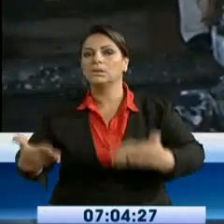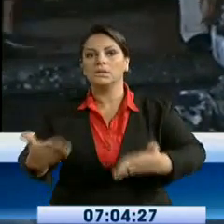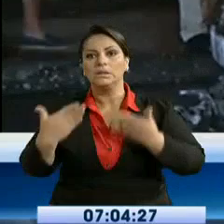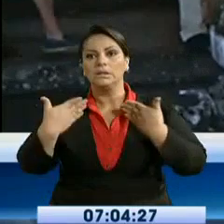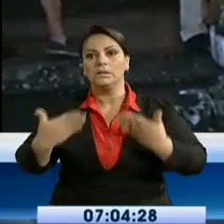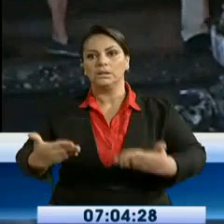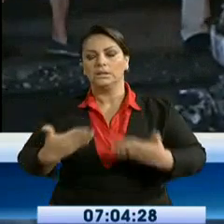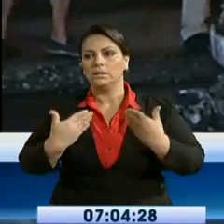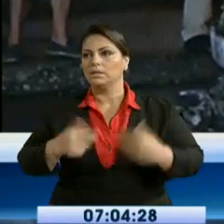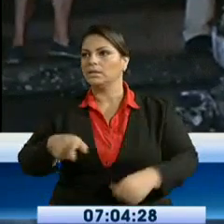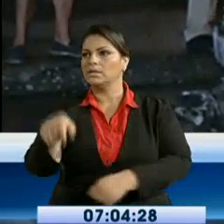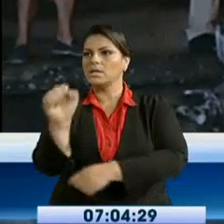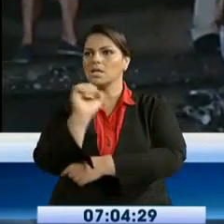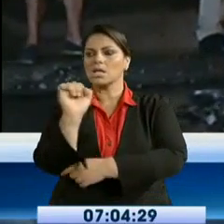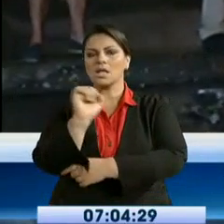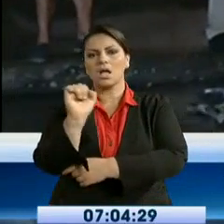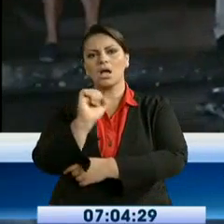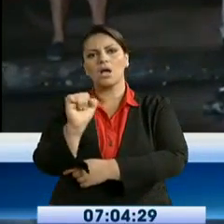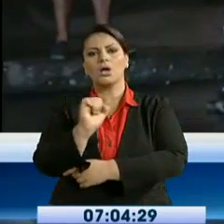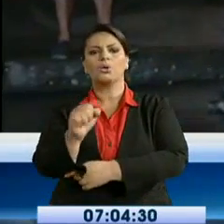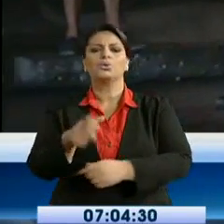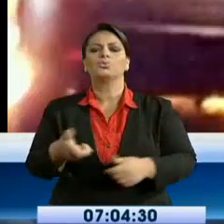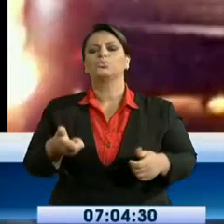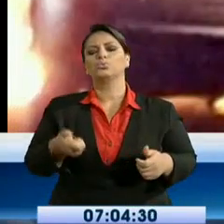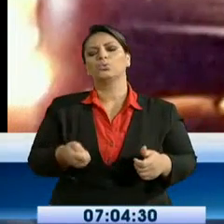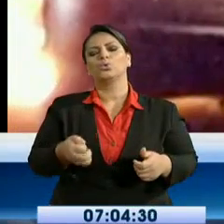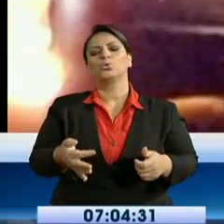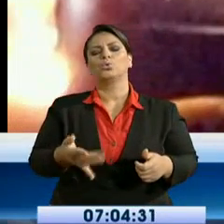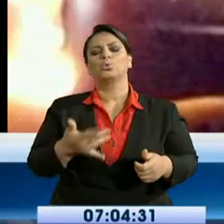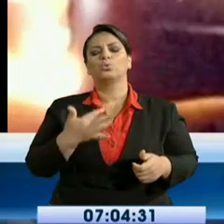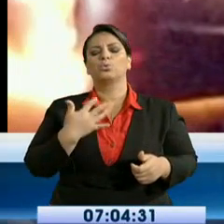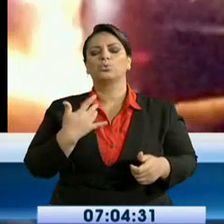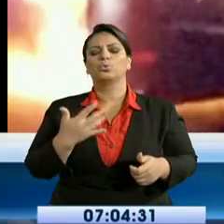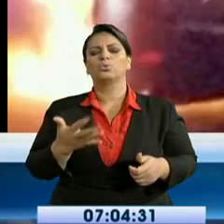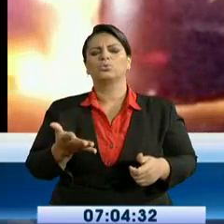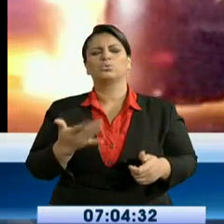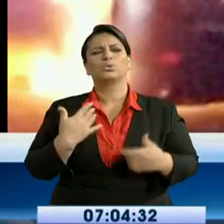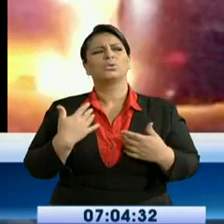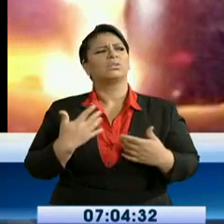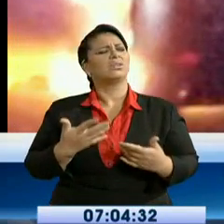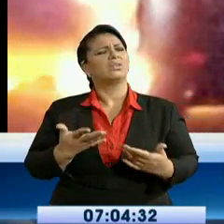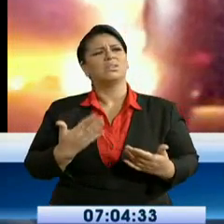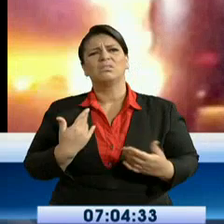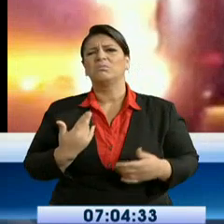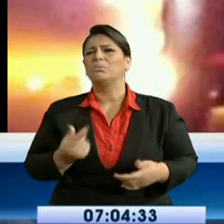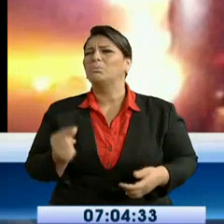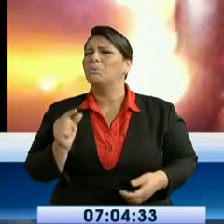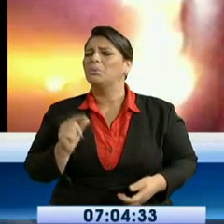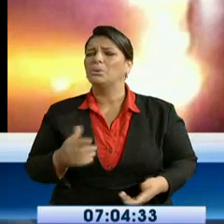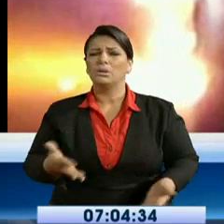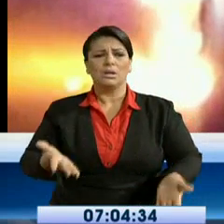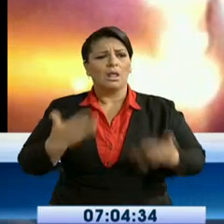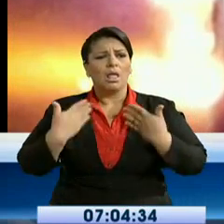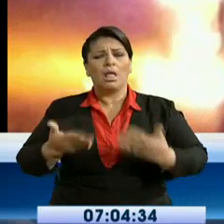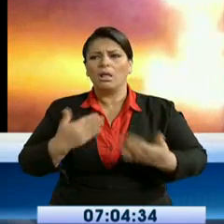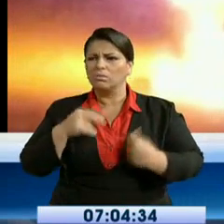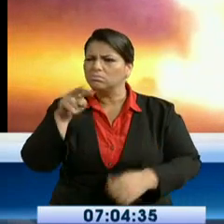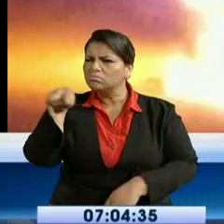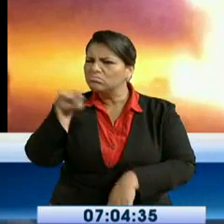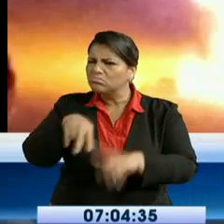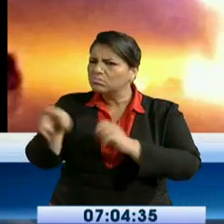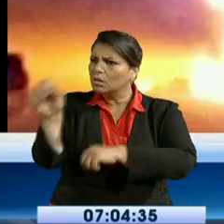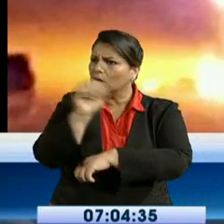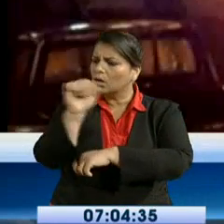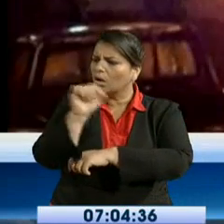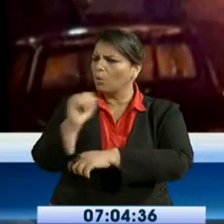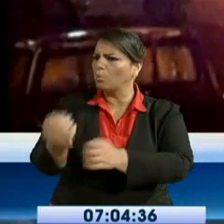el aire acondicionado no abastece. Ni en casa ni en los automotores. Carro no. Así es. Y es un carro aparentemente nuevo. Nuevo, eso te iba a decir. Es un